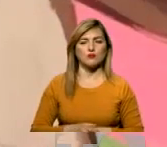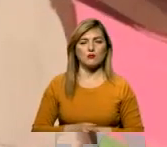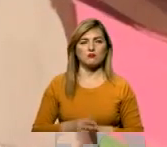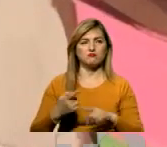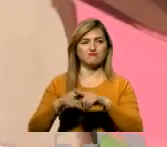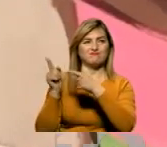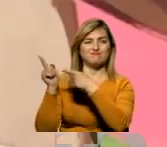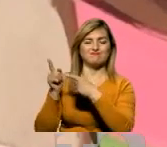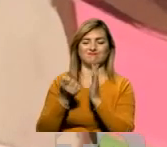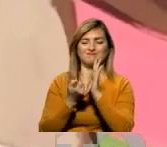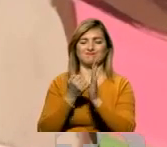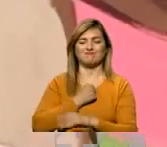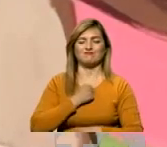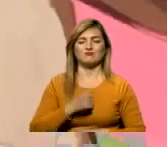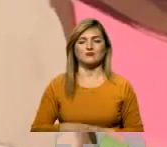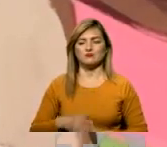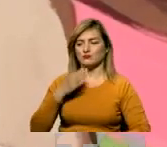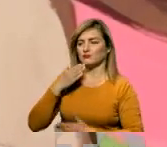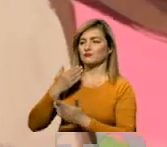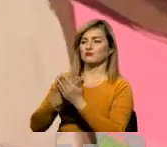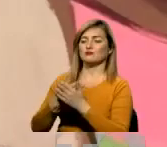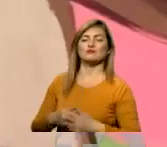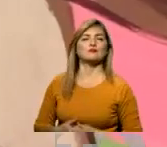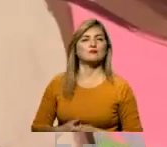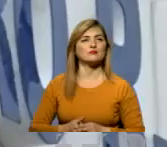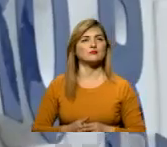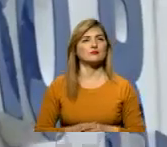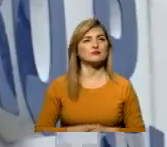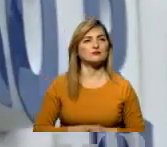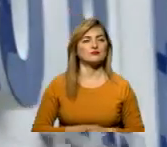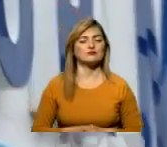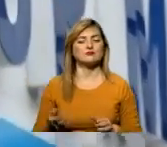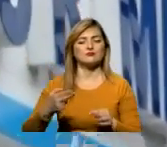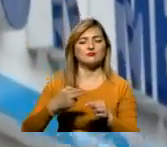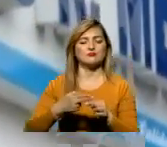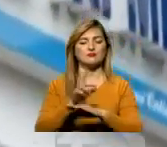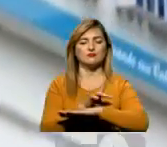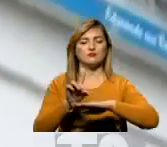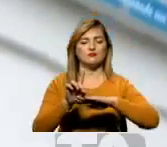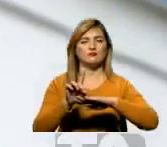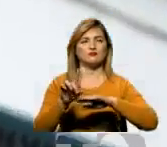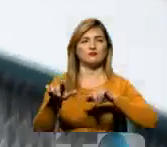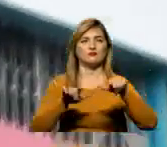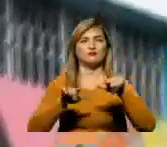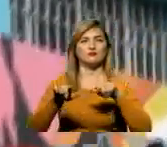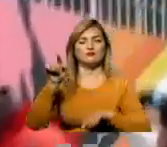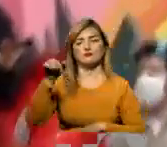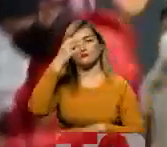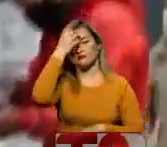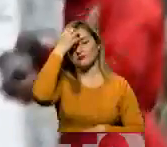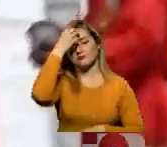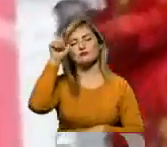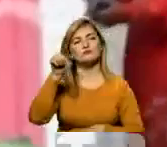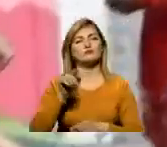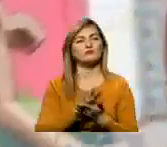que son parte de nuestra identidad local. Muy bien, muchísimas gracias. También contamos con la participación de la directora de este establecimiento educativo,